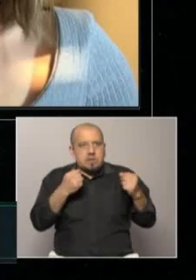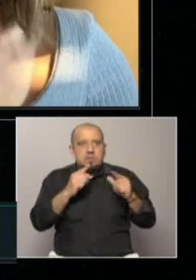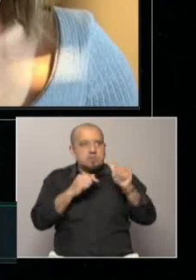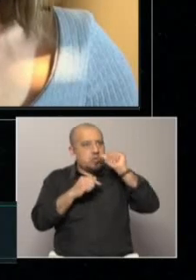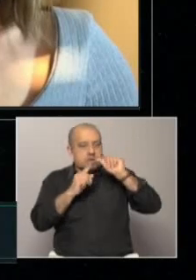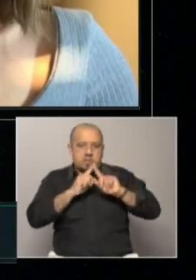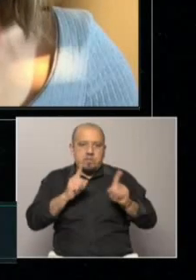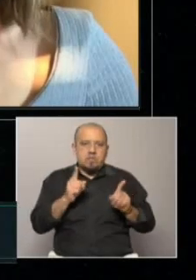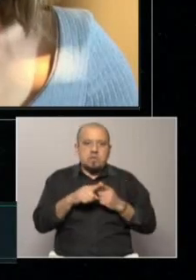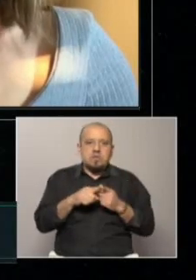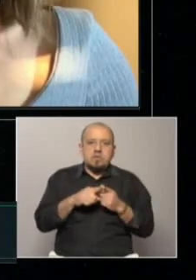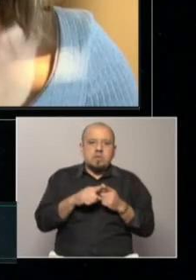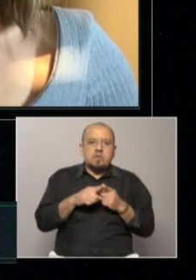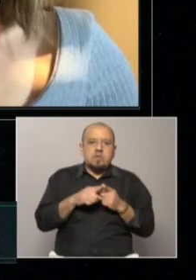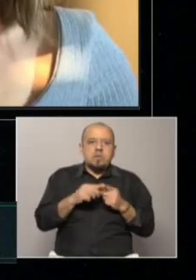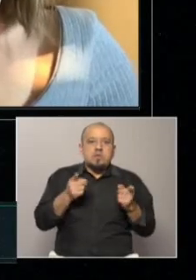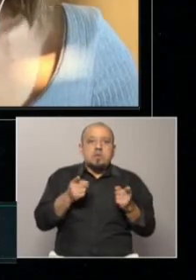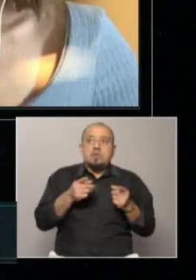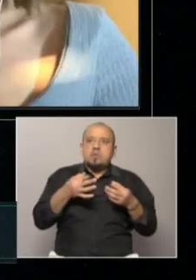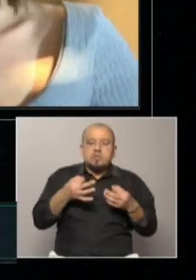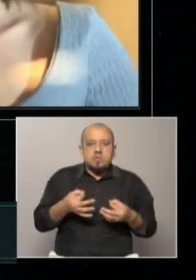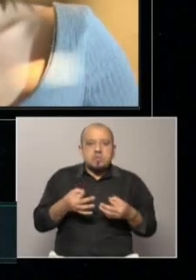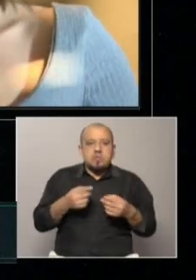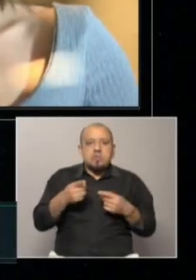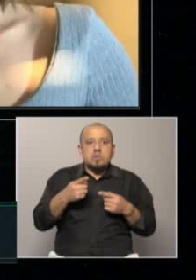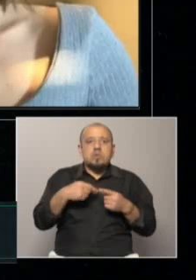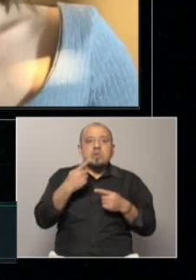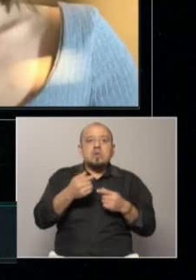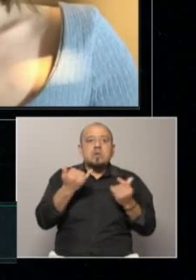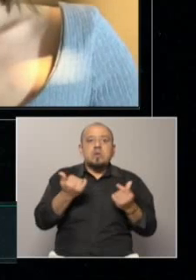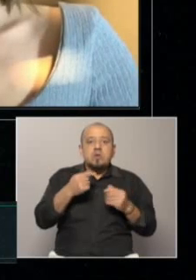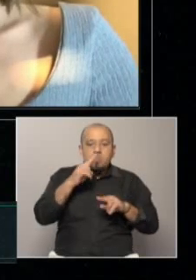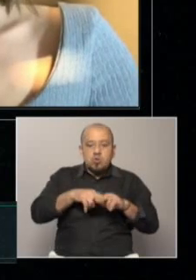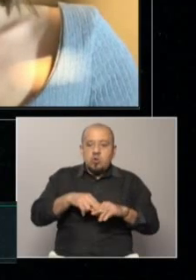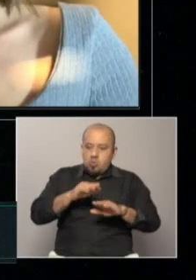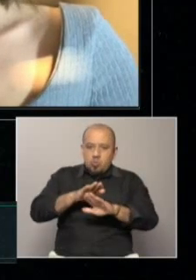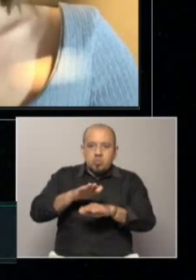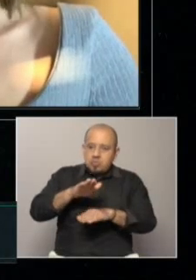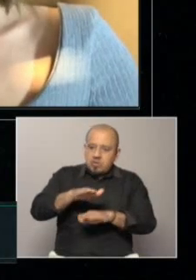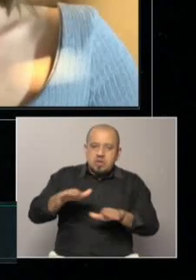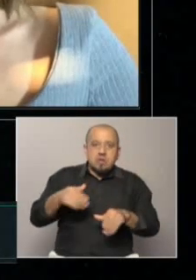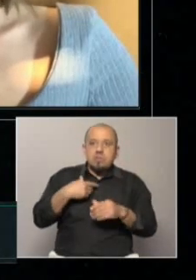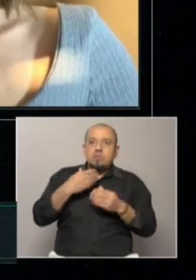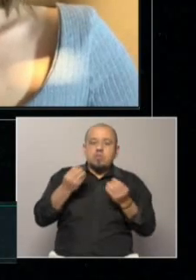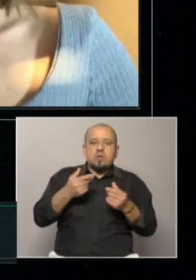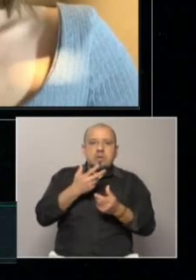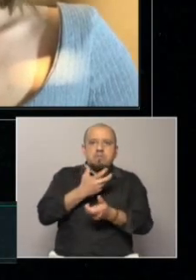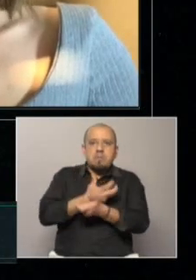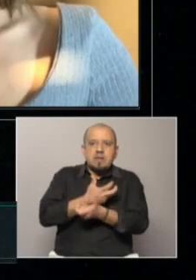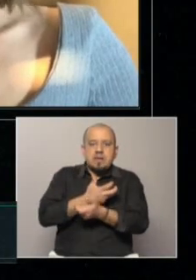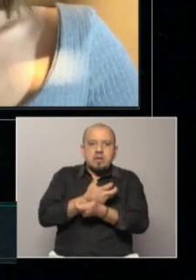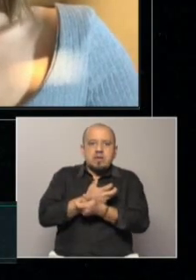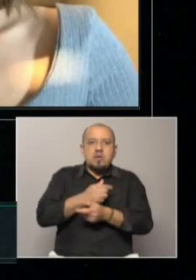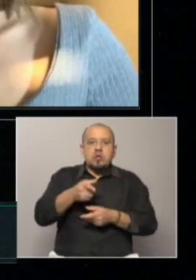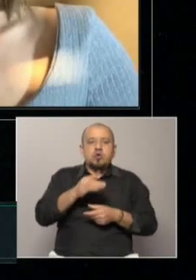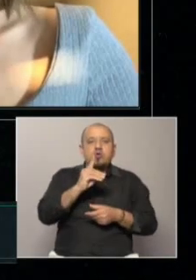mundo. Y se dio la casualidad incluso que el día después murió un niño en Argentina por haberse intoxicado, envenenado, digamos,